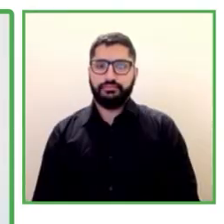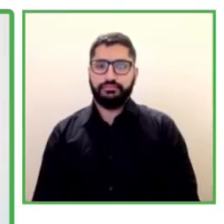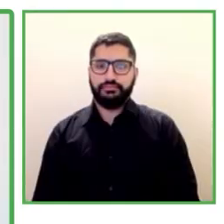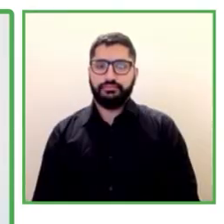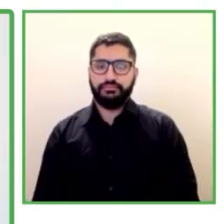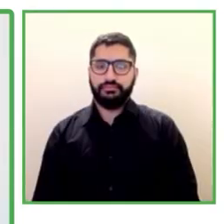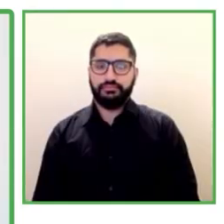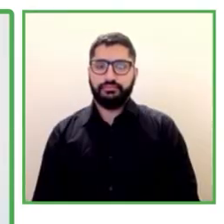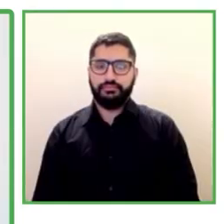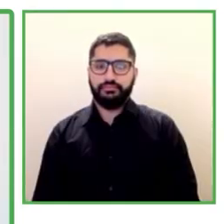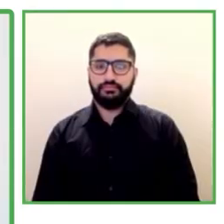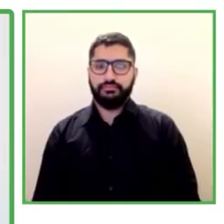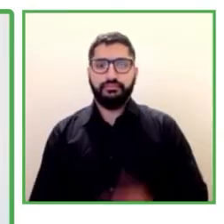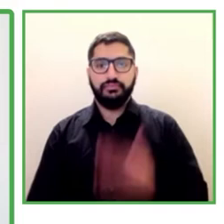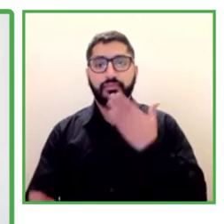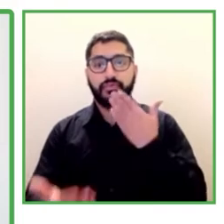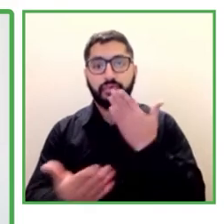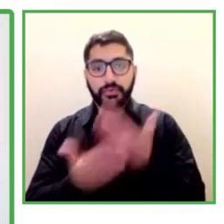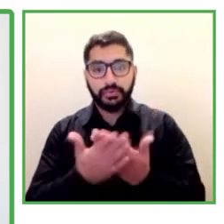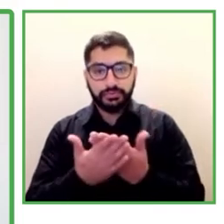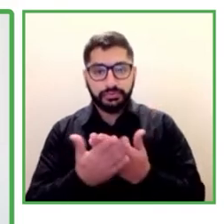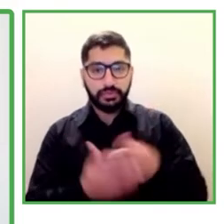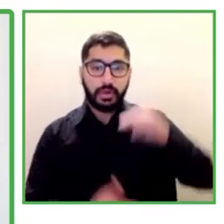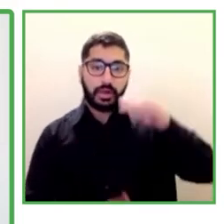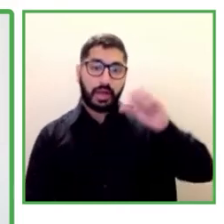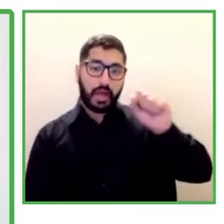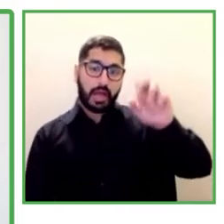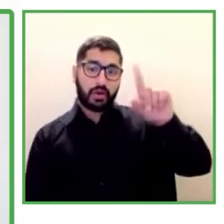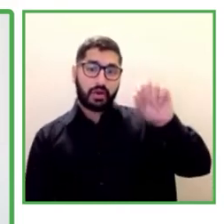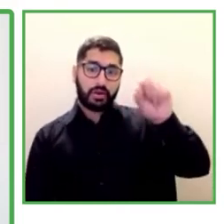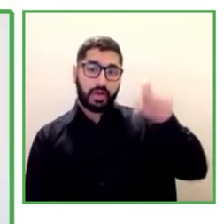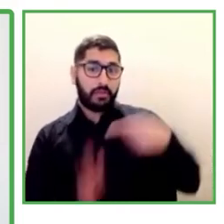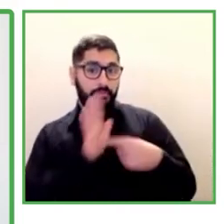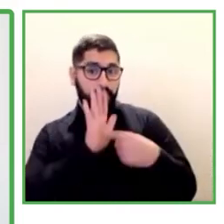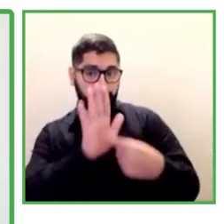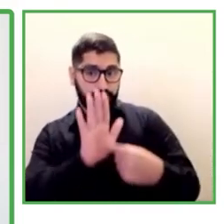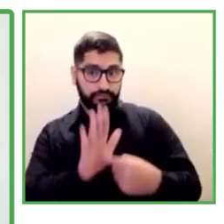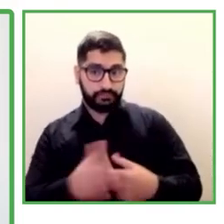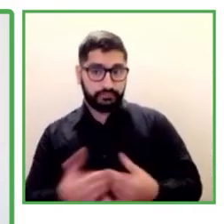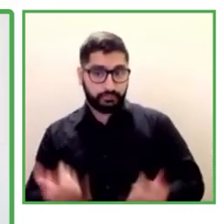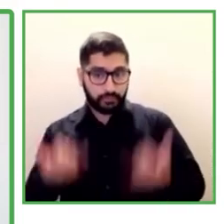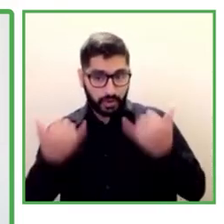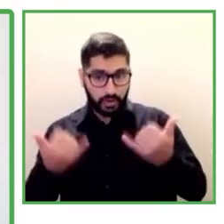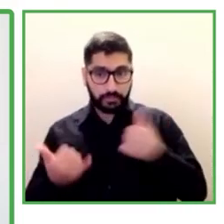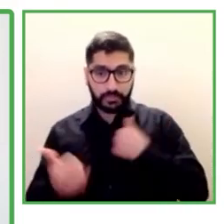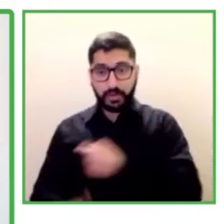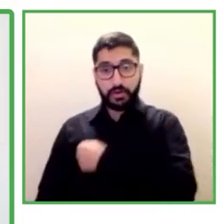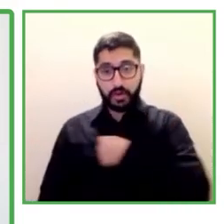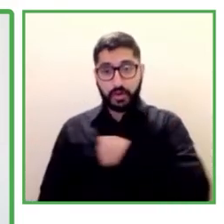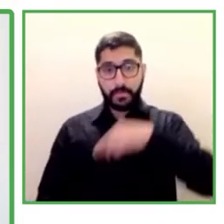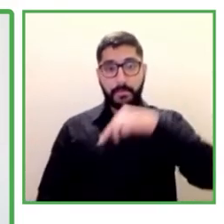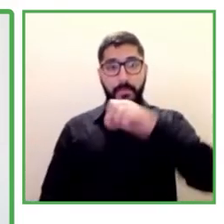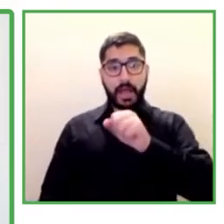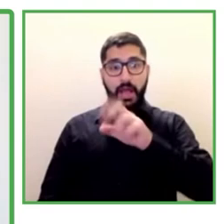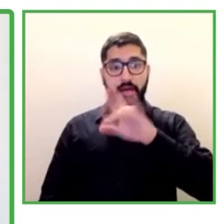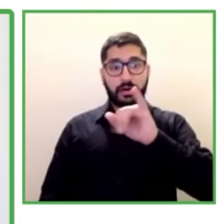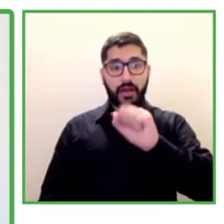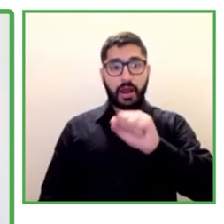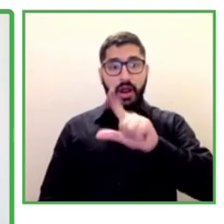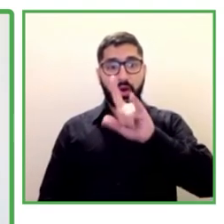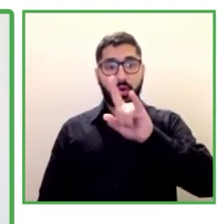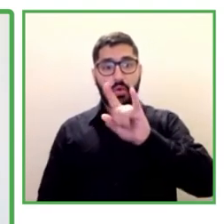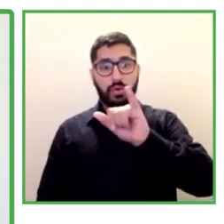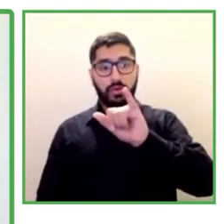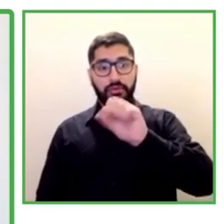Muchas gracias, Carolina, por la presentación. Efectivamente, mi nombre es María Luisa y trabajo en Mutual de Seguridad de